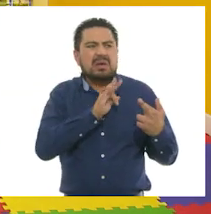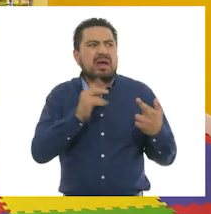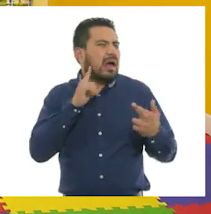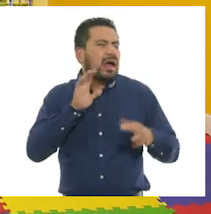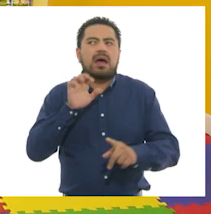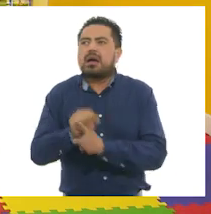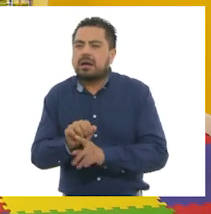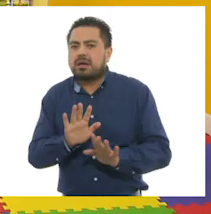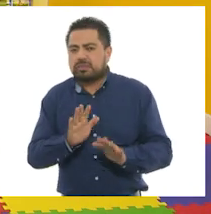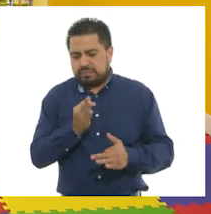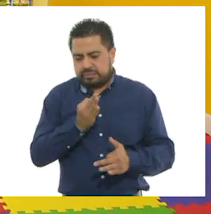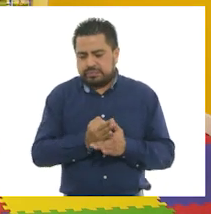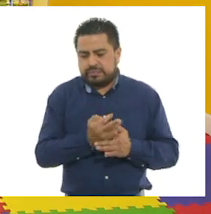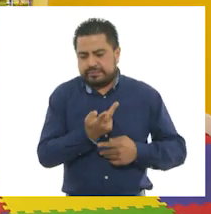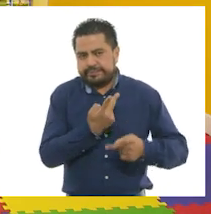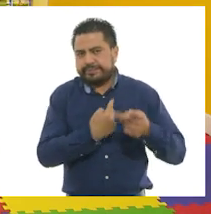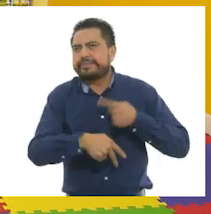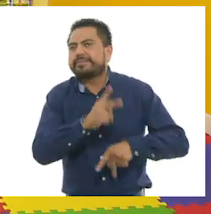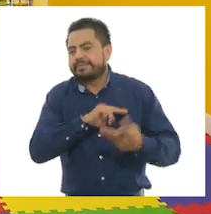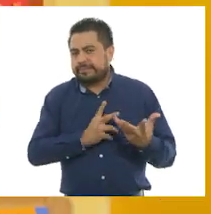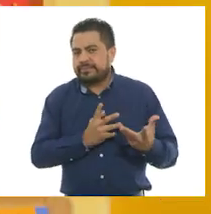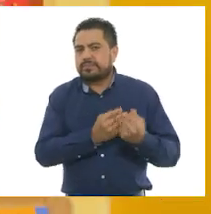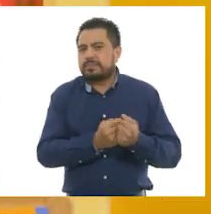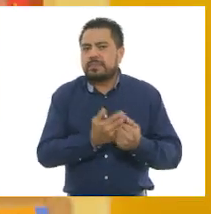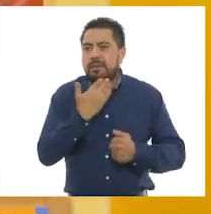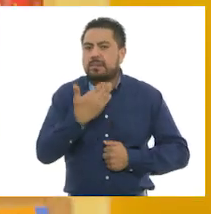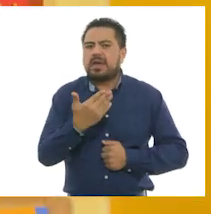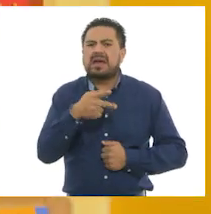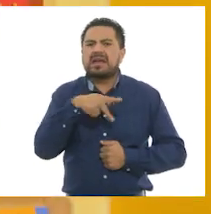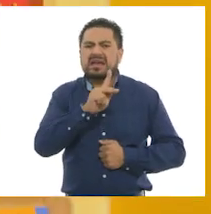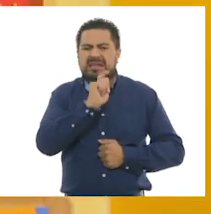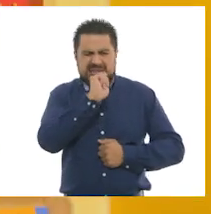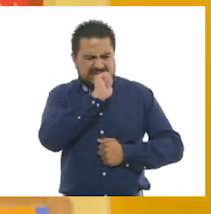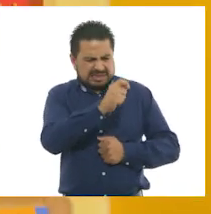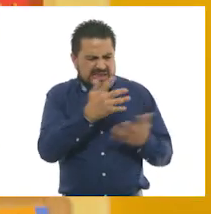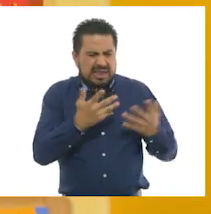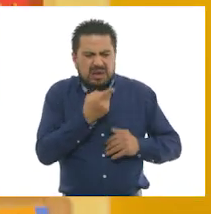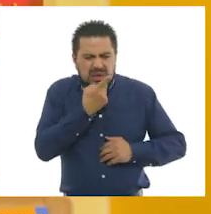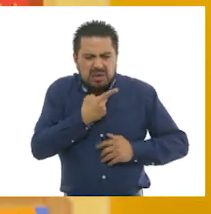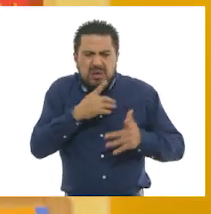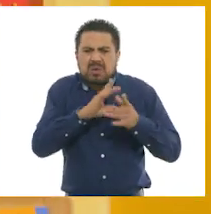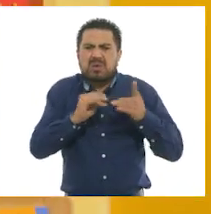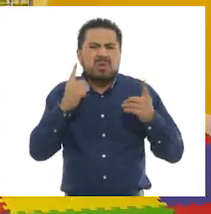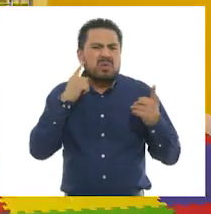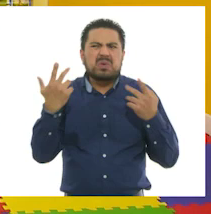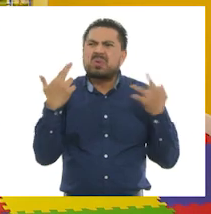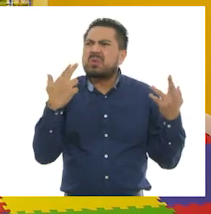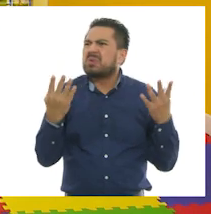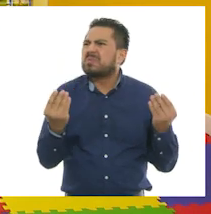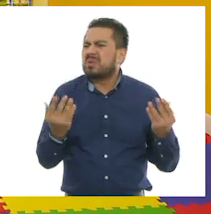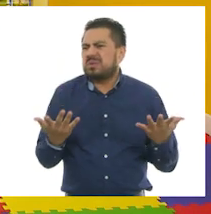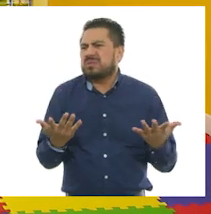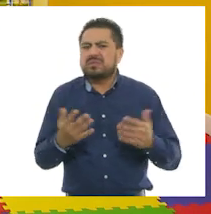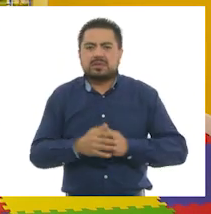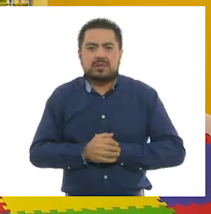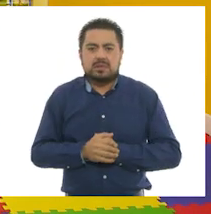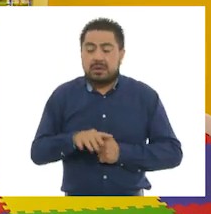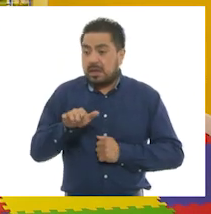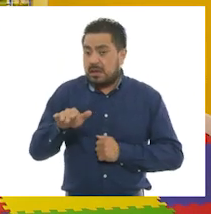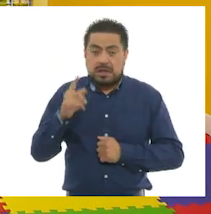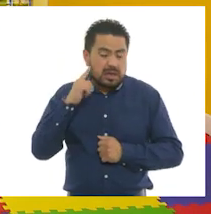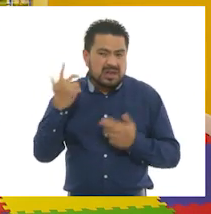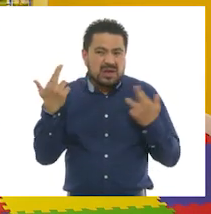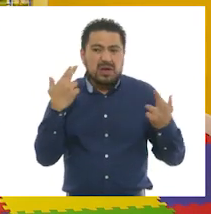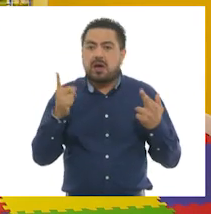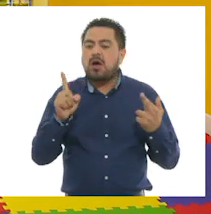Bueno, afortunadamente ya estás aquí. Pero, ¿qué estás haciendo? Cuéntame, ¿por qué hay tanto ruido? Adriana, no es ruido,